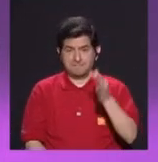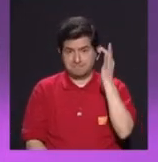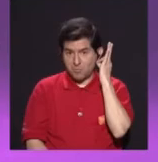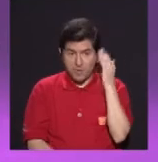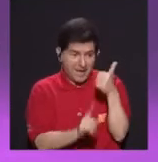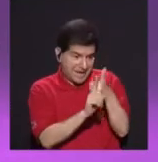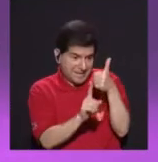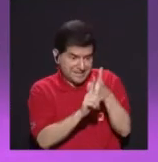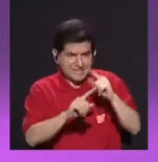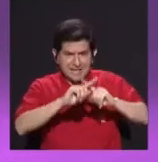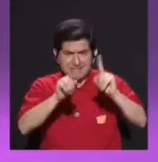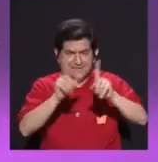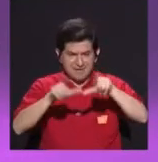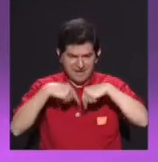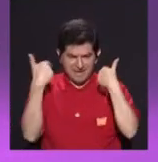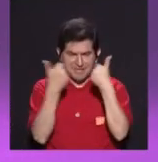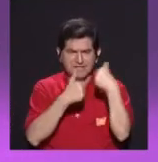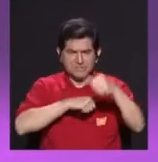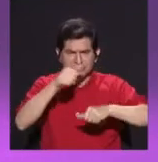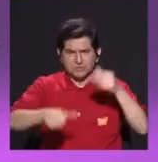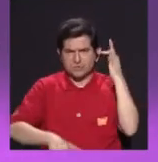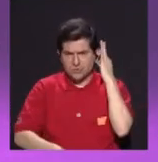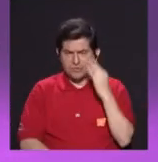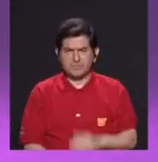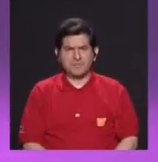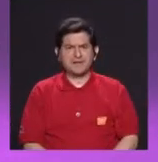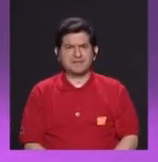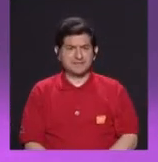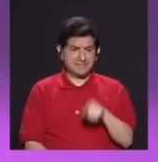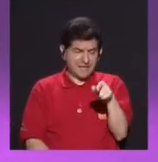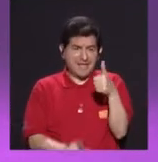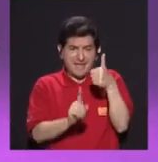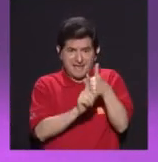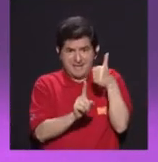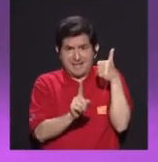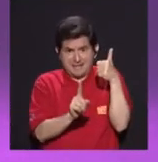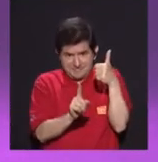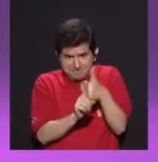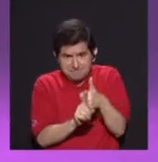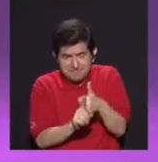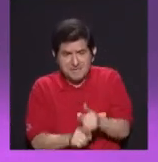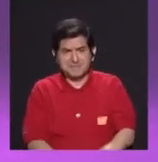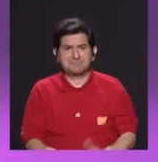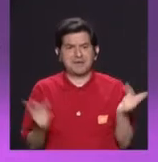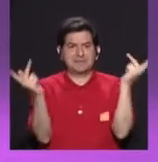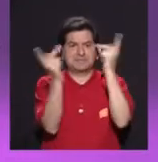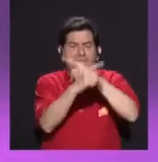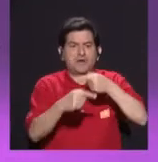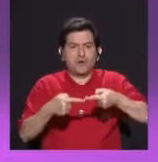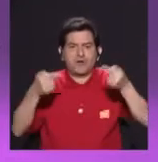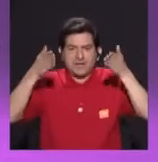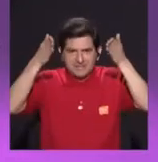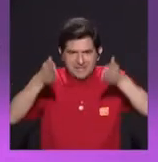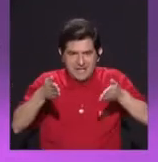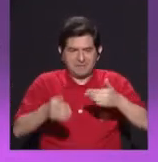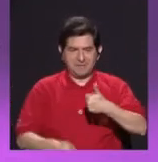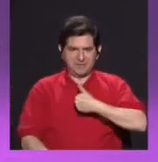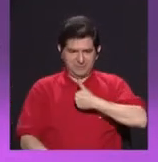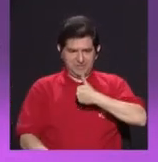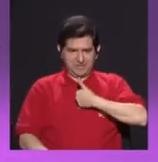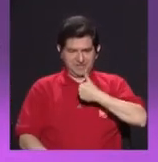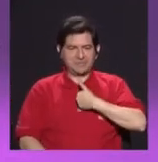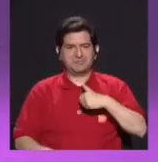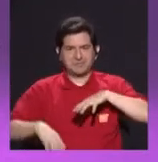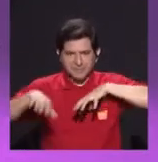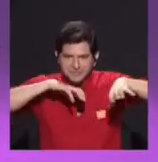mismas en los movimientos feministas en sí mismos también han sido los de los peores enemigos de su propio de su